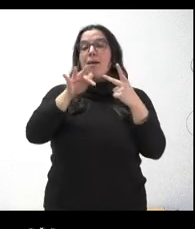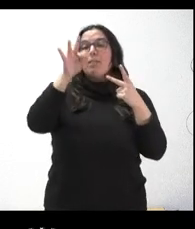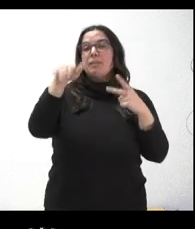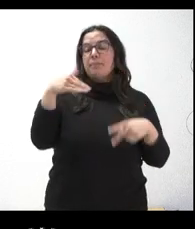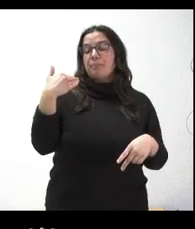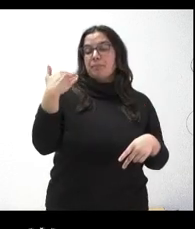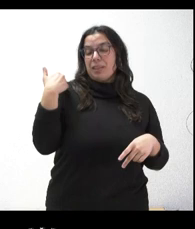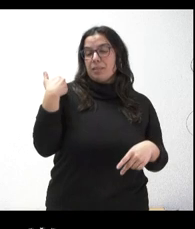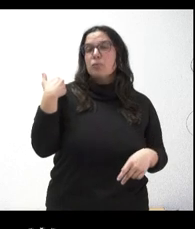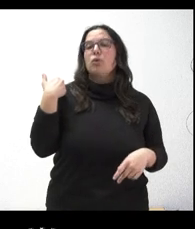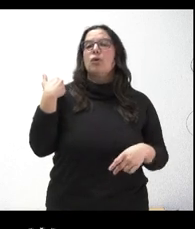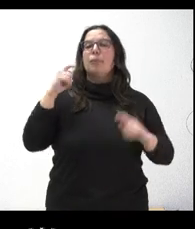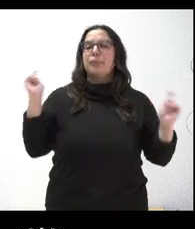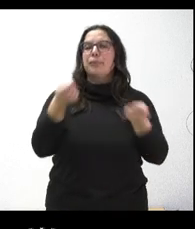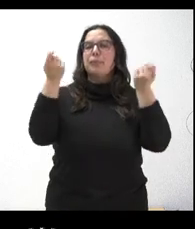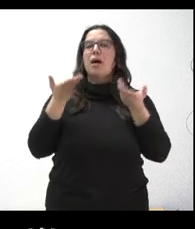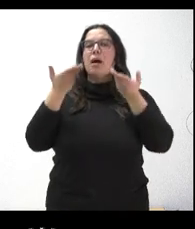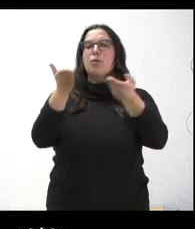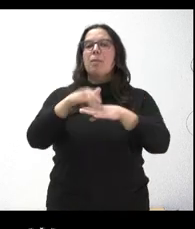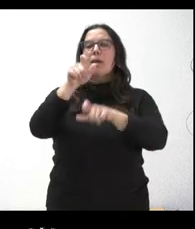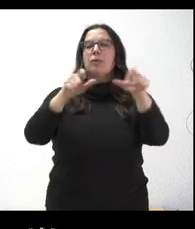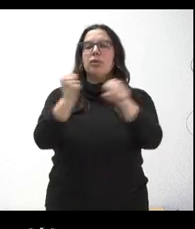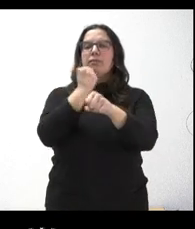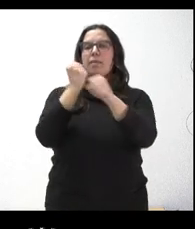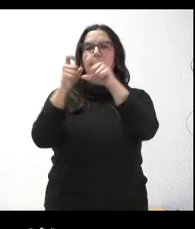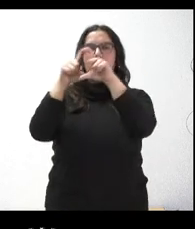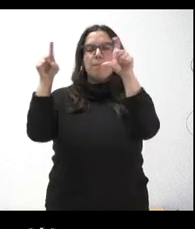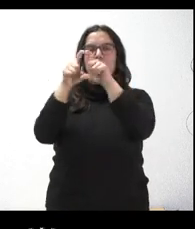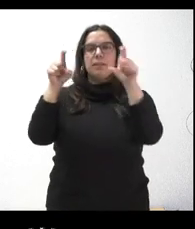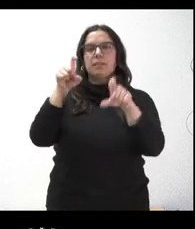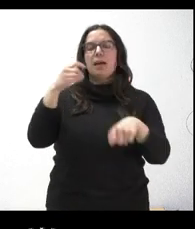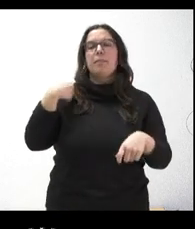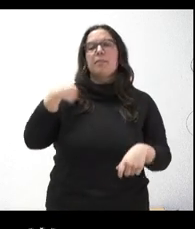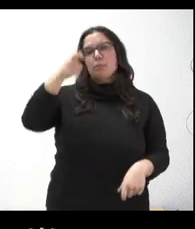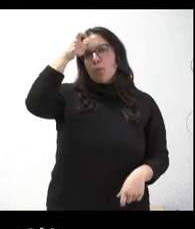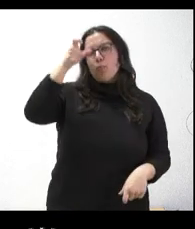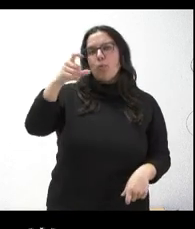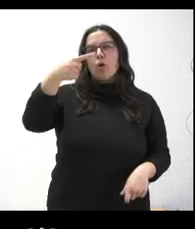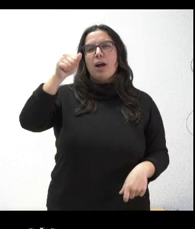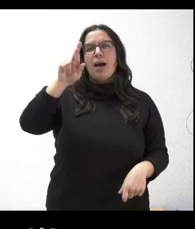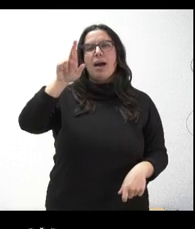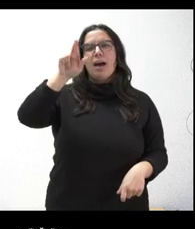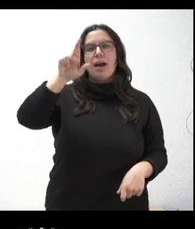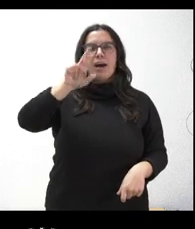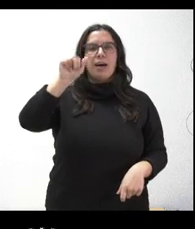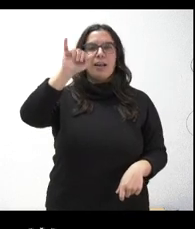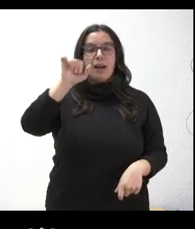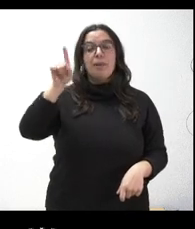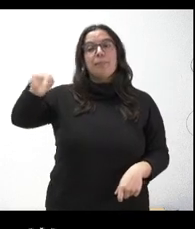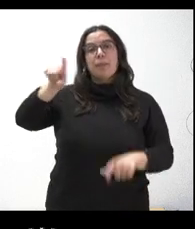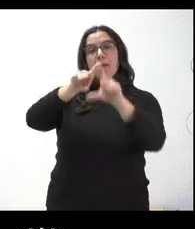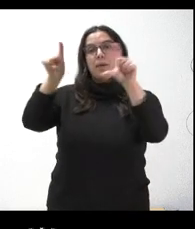anunciaron ayudas para los trabajadores de la empresa ondara se ubica en garray compañía está pendiente de la prórroga de